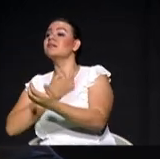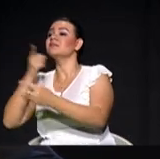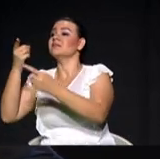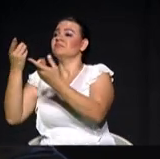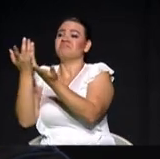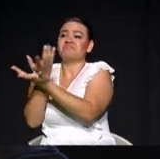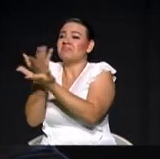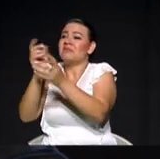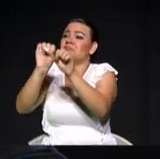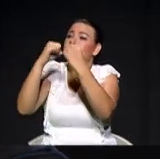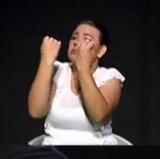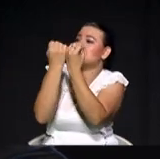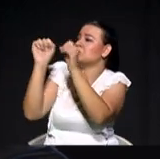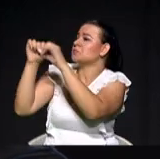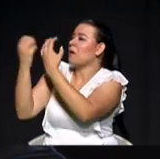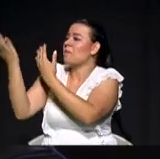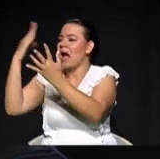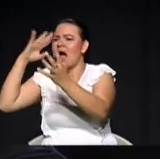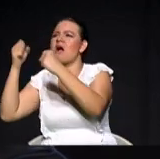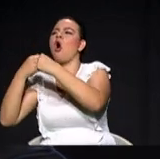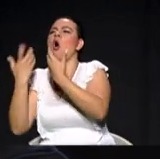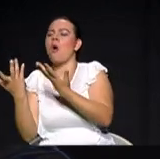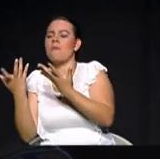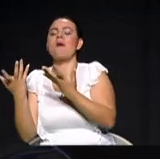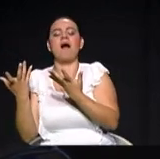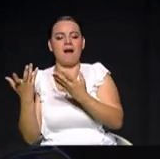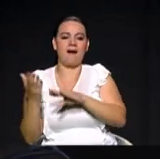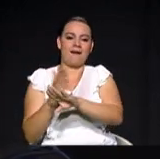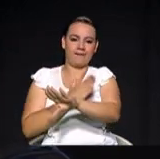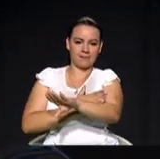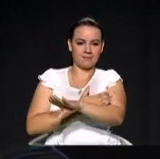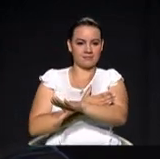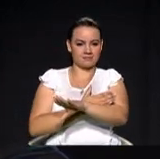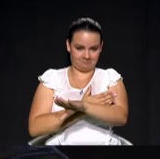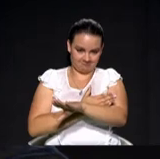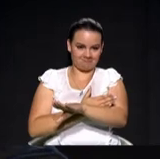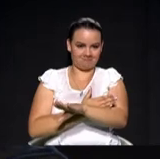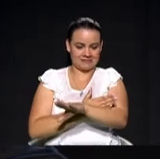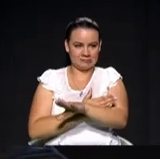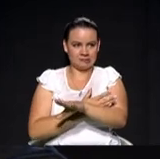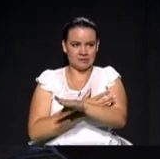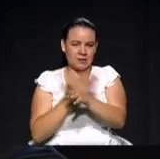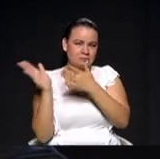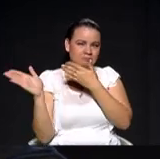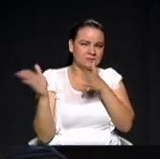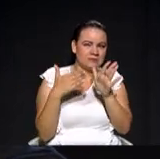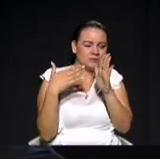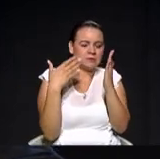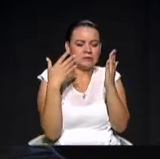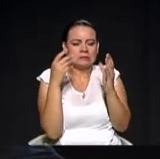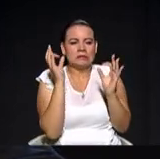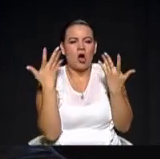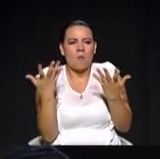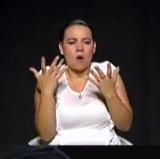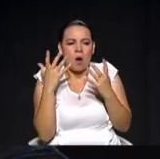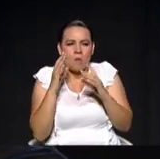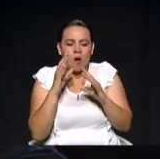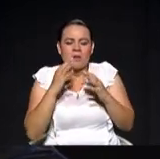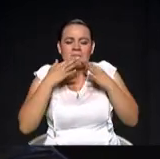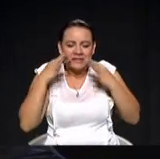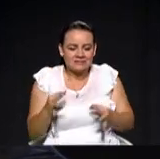autoridades desde este punto de vista creo que hay que hacer e implementar un consejo de seguridad metropolitano donde tengan